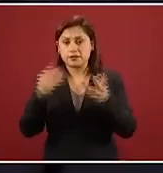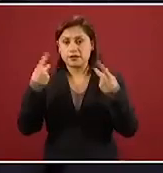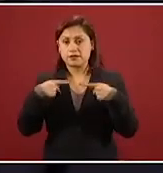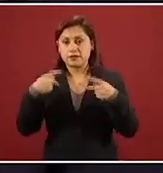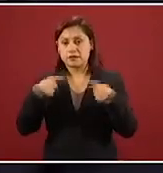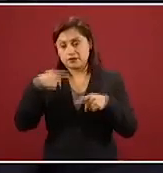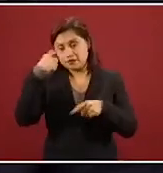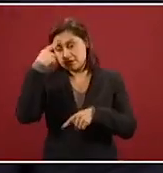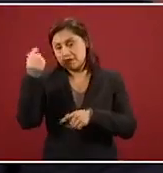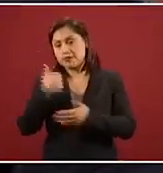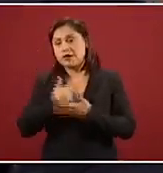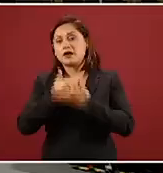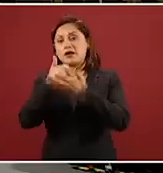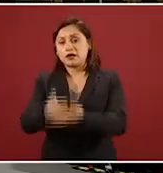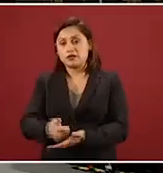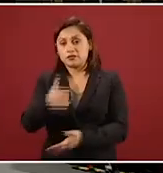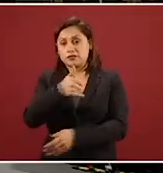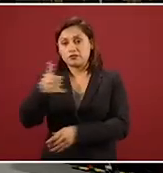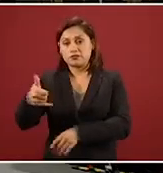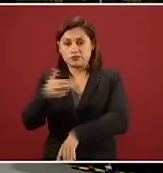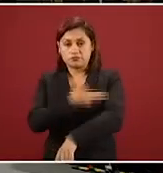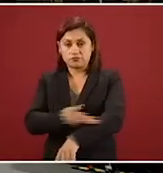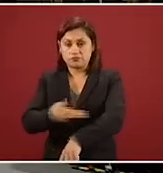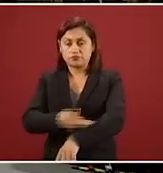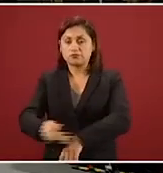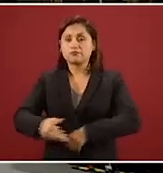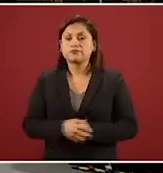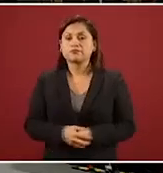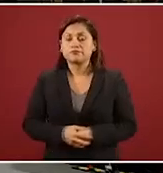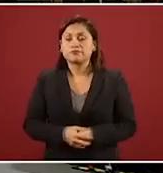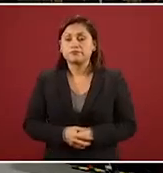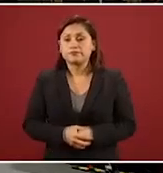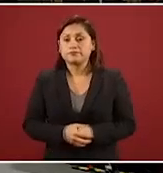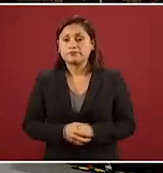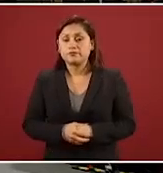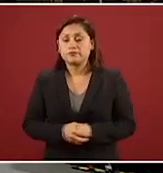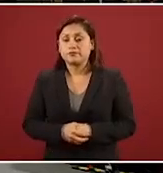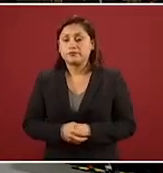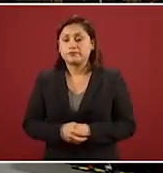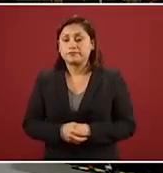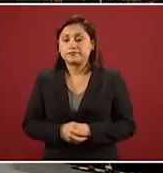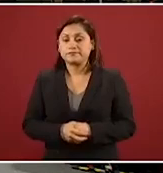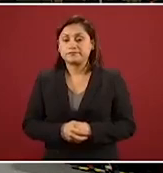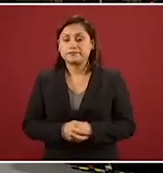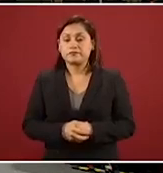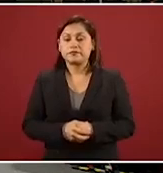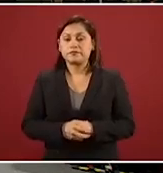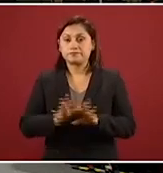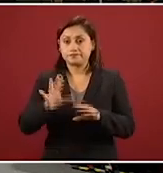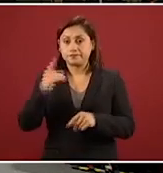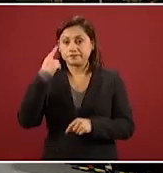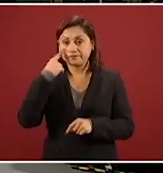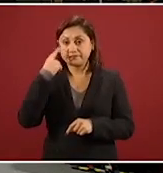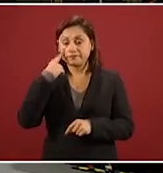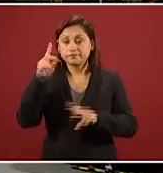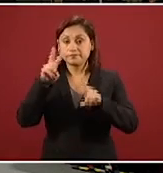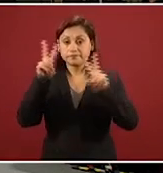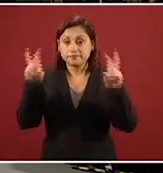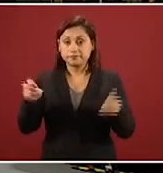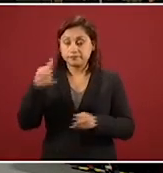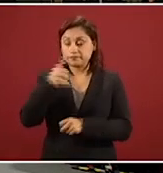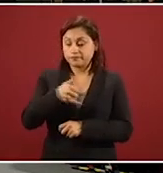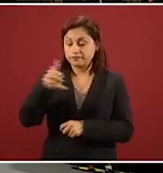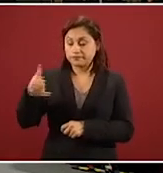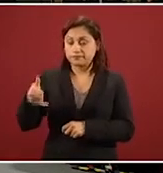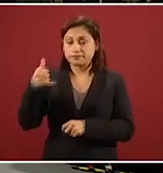con sus créditos. Muchas gracias, presidente. Mire, para hablar sobre el Infonavit, es muy